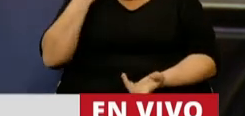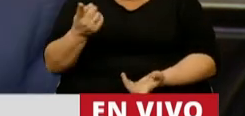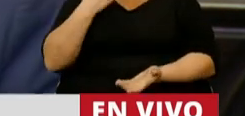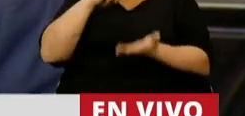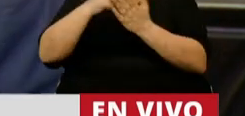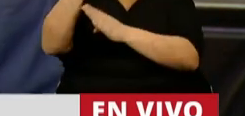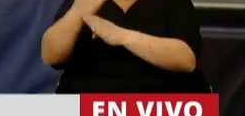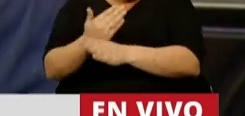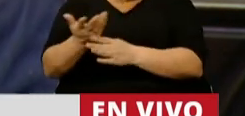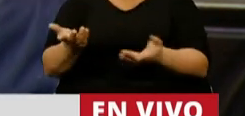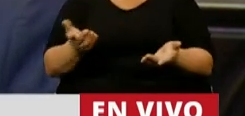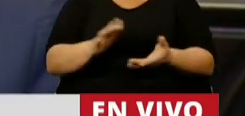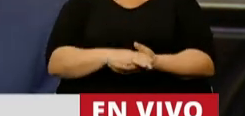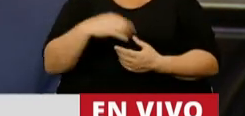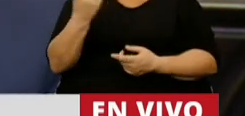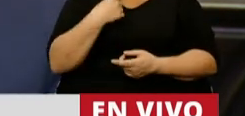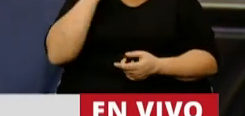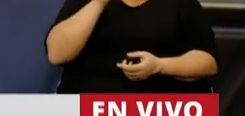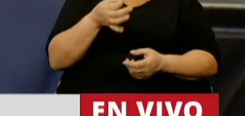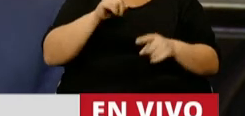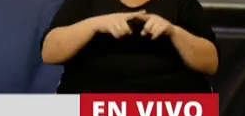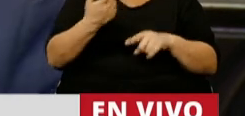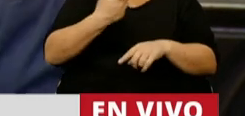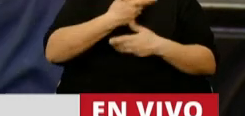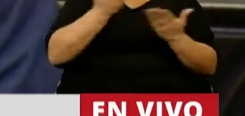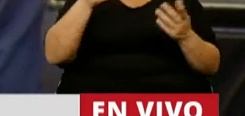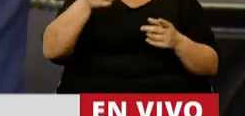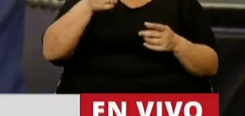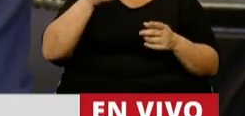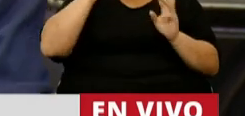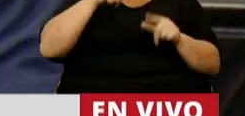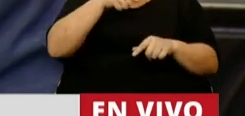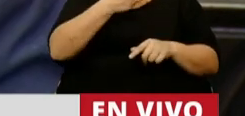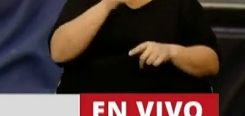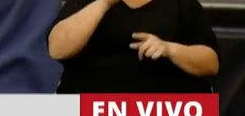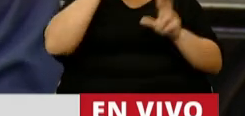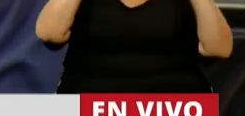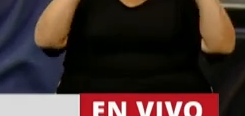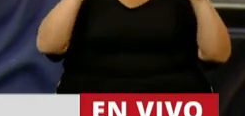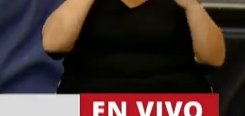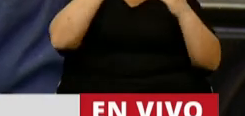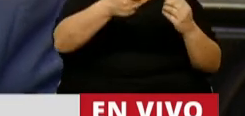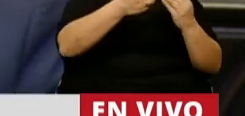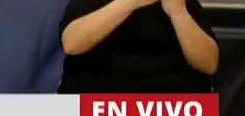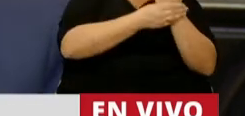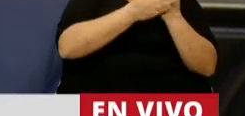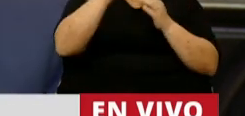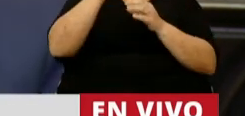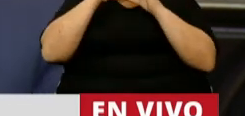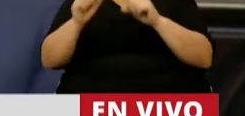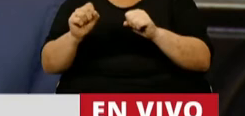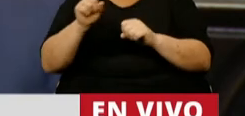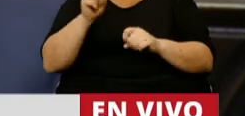bajando impuestos, entendiendo que las políticas públicas no son solo el título, si una secretaría o un ministerio, sino que tiene que